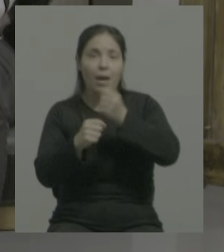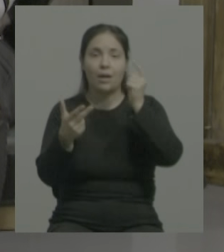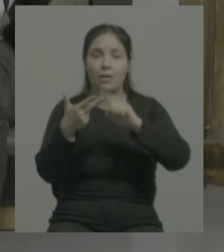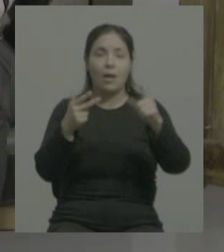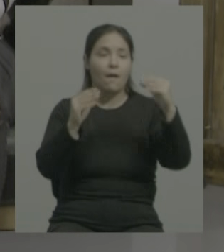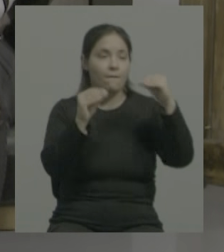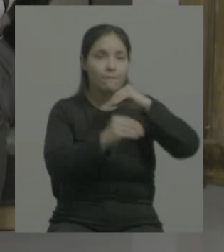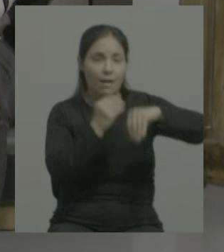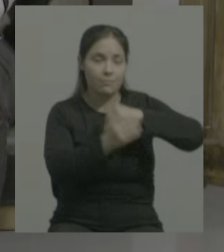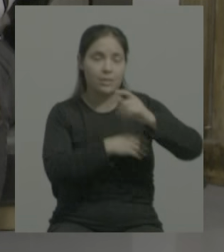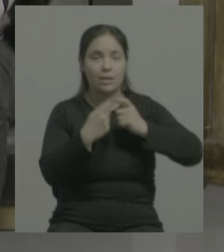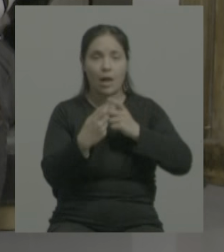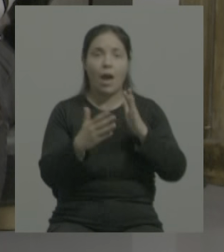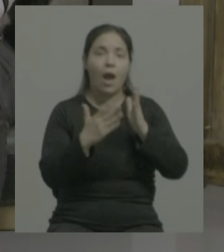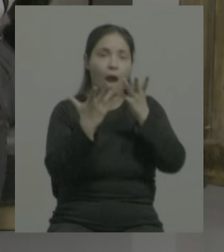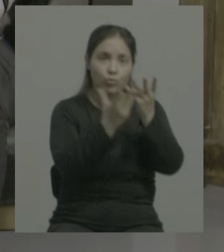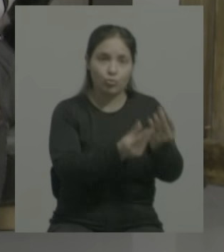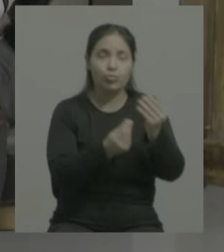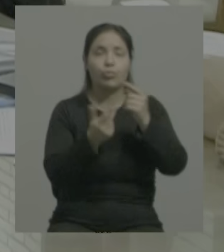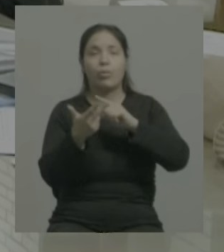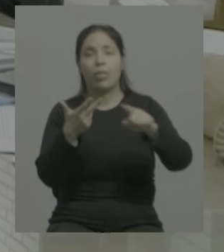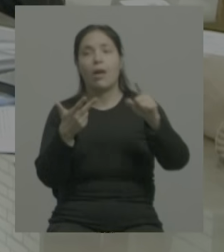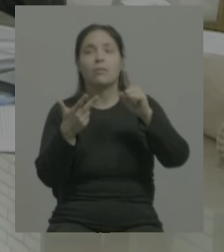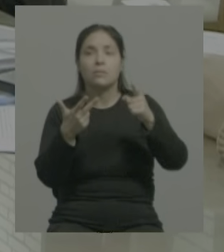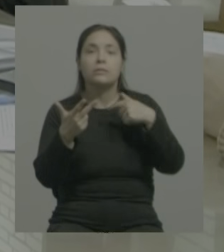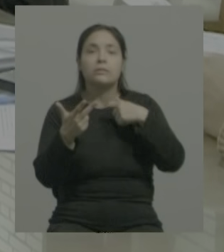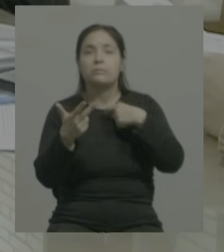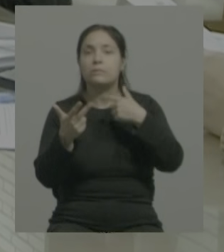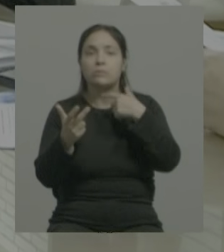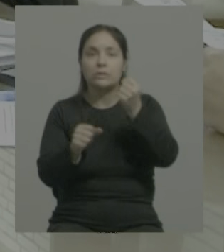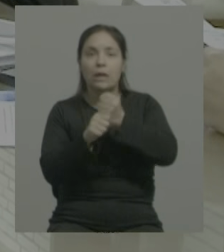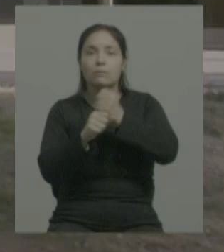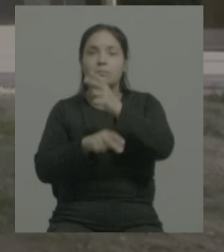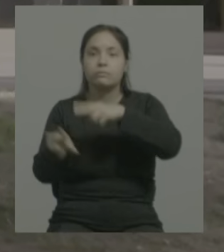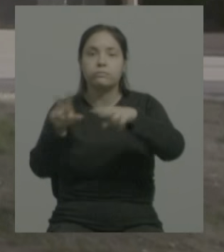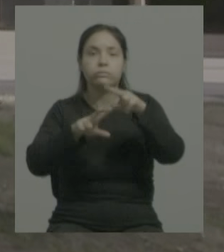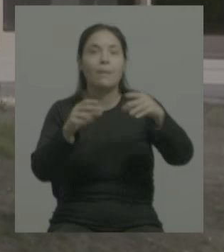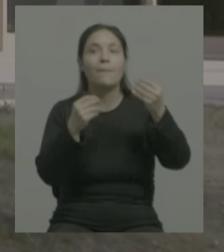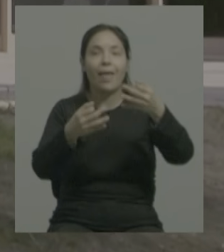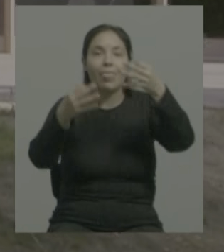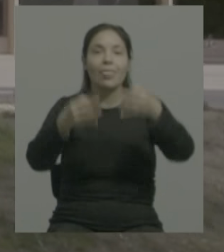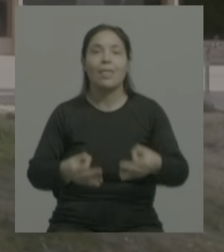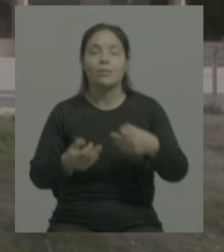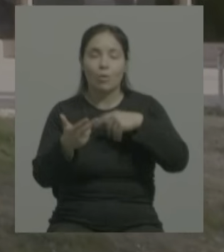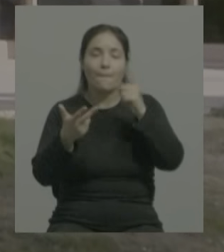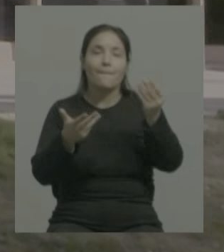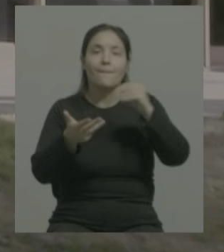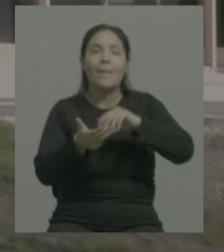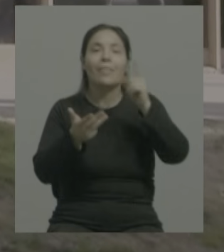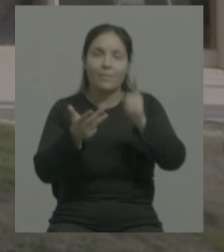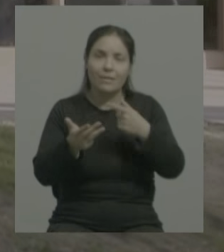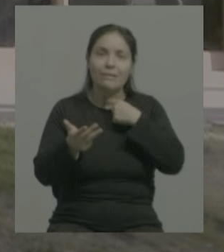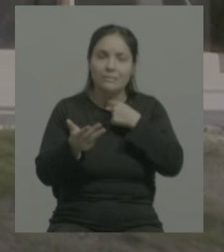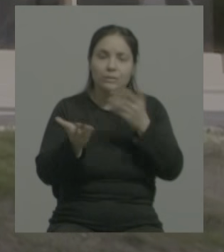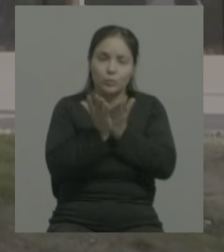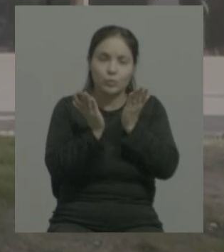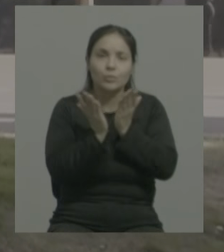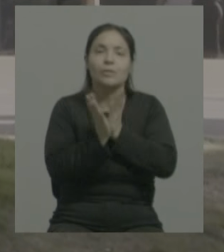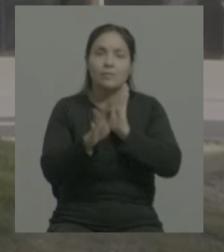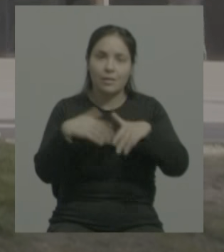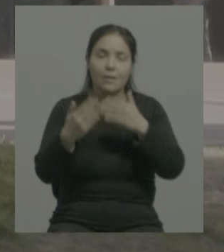para poder salir adelante, para poder buscar un trabajo digno, y eso es algo que creo que no se está dando y que al